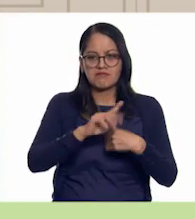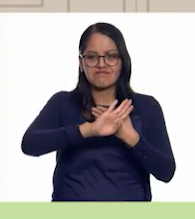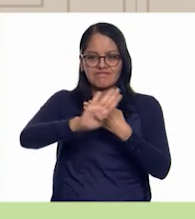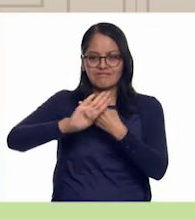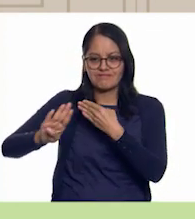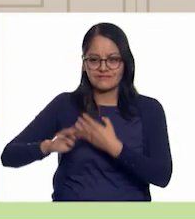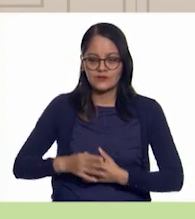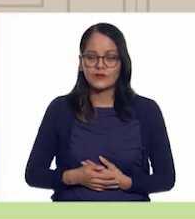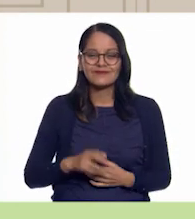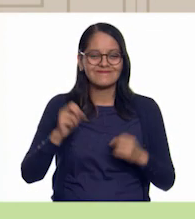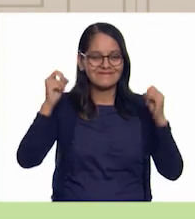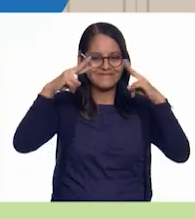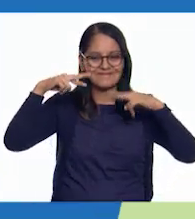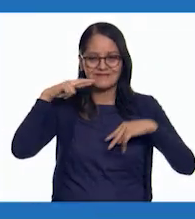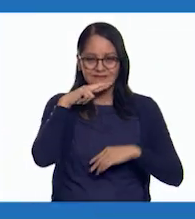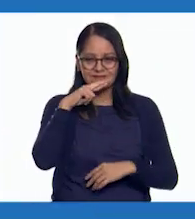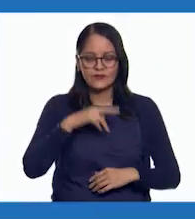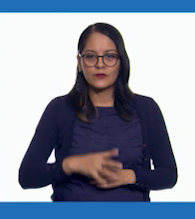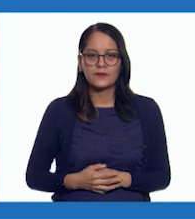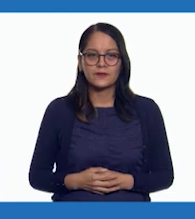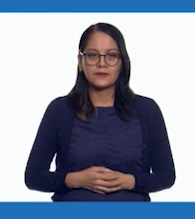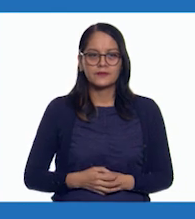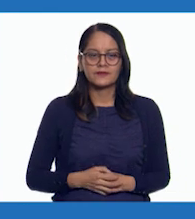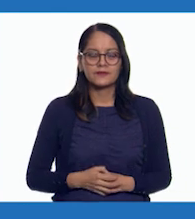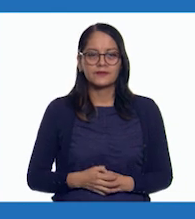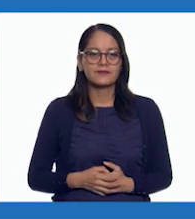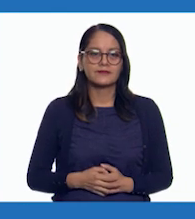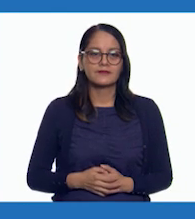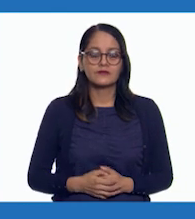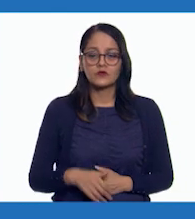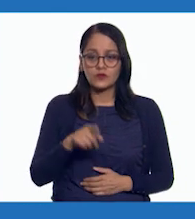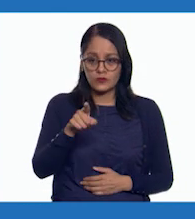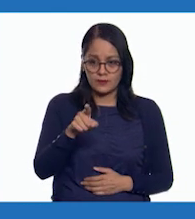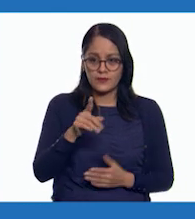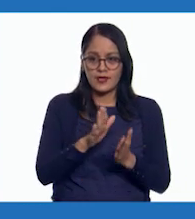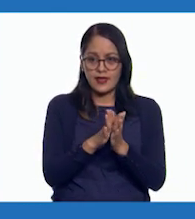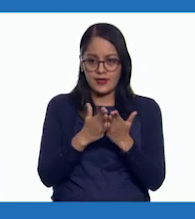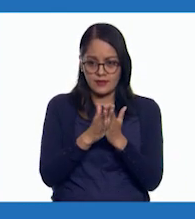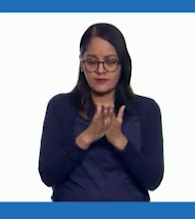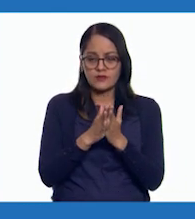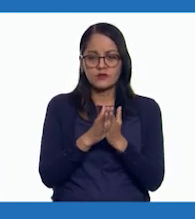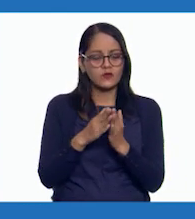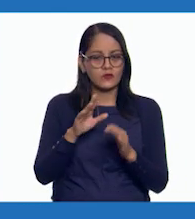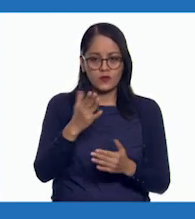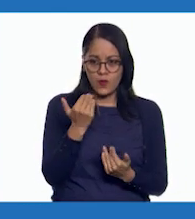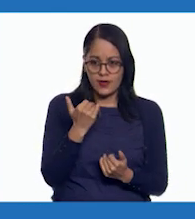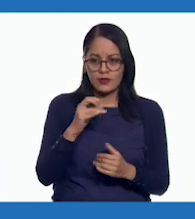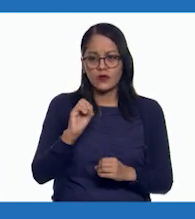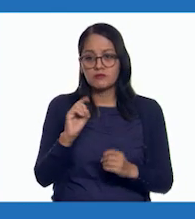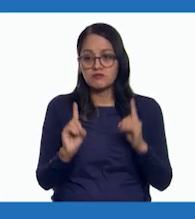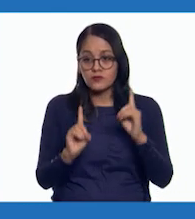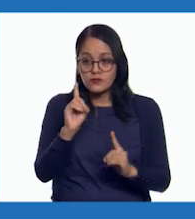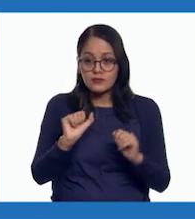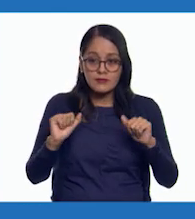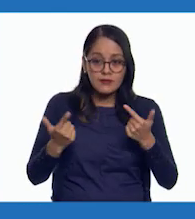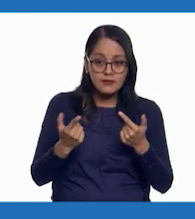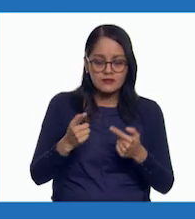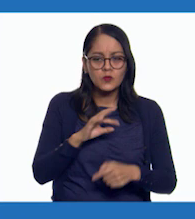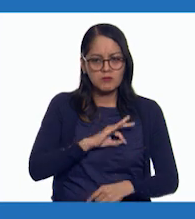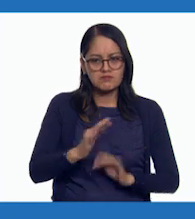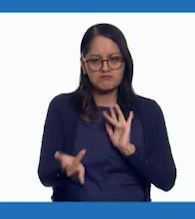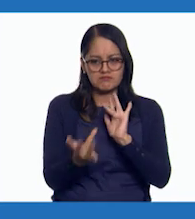enfermedades. ¡Nos vemos pronto! Si no tienes el libro de texto o necesitas ayuda para resolver tus